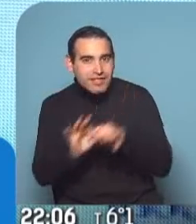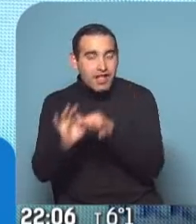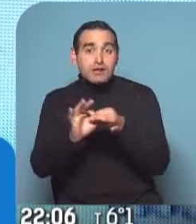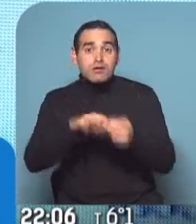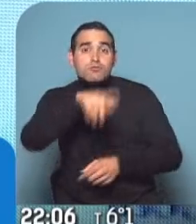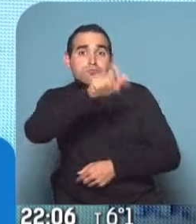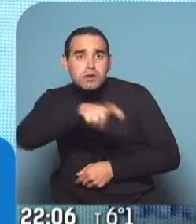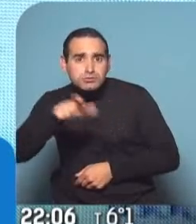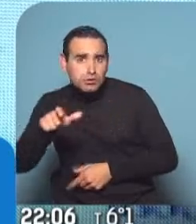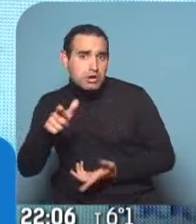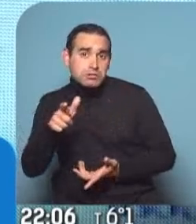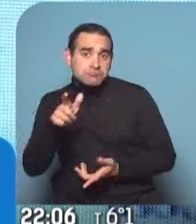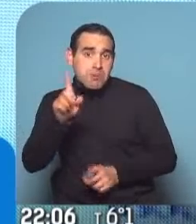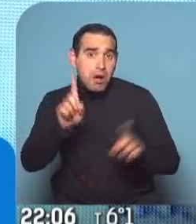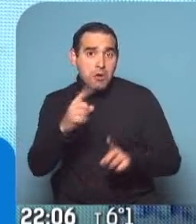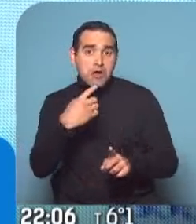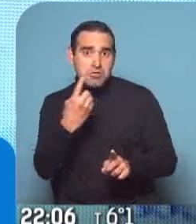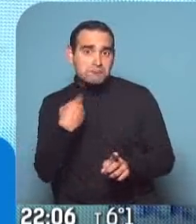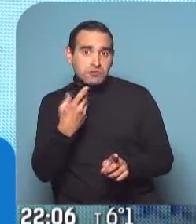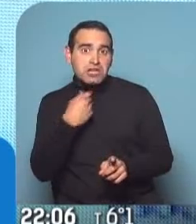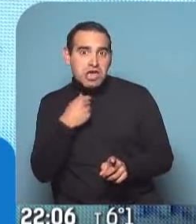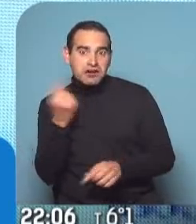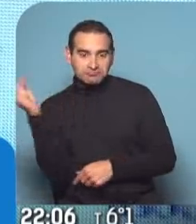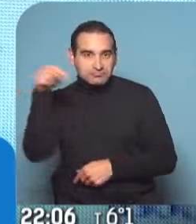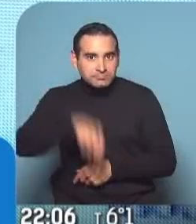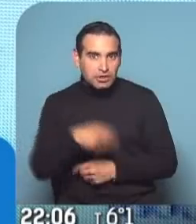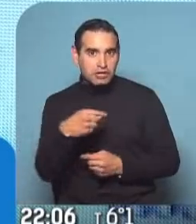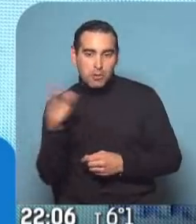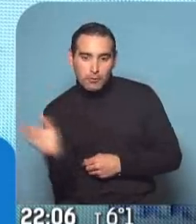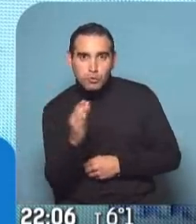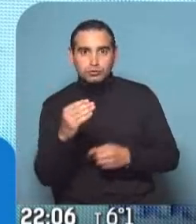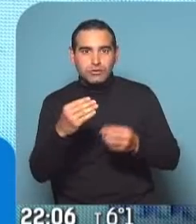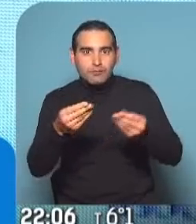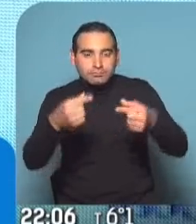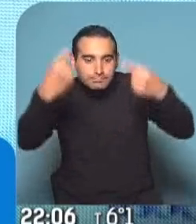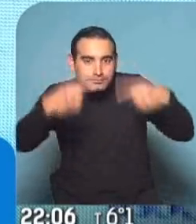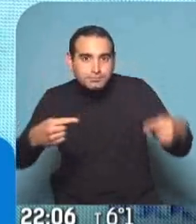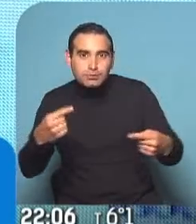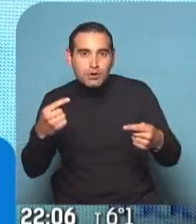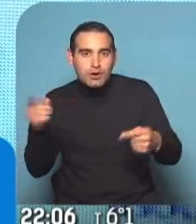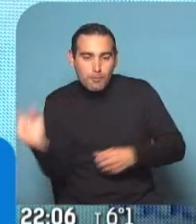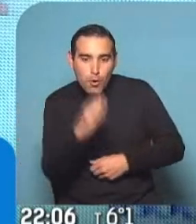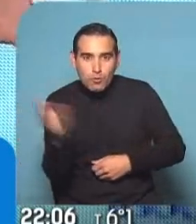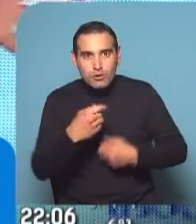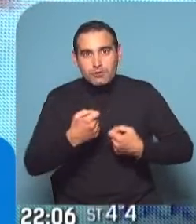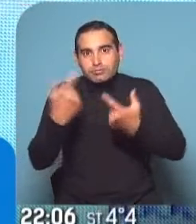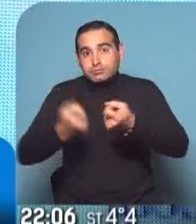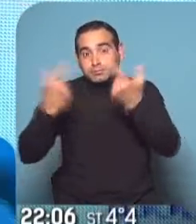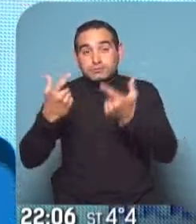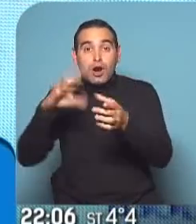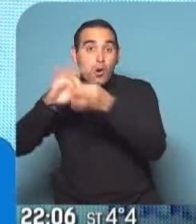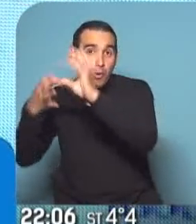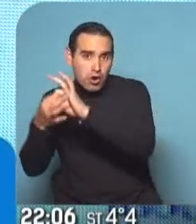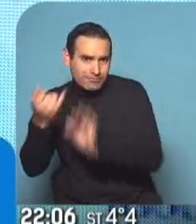que puede decidir venir y producir con nuestro talento, nuestras materias primas, productos para todo el mundo o para Europa, por lo menos ya tiene